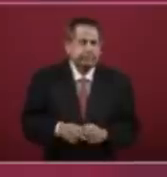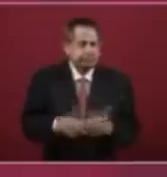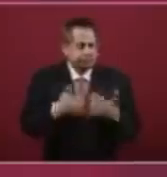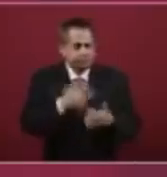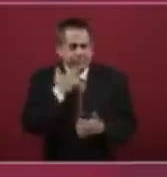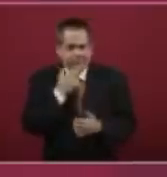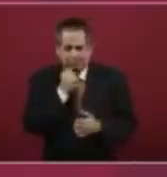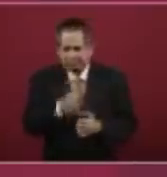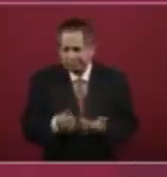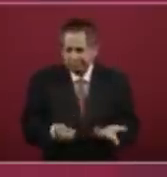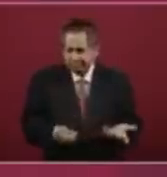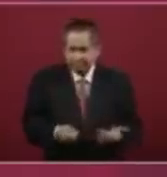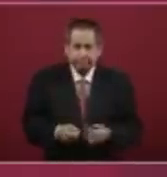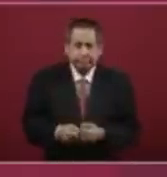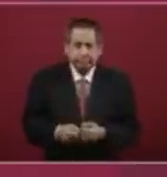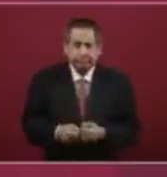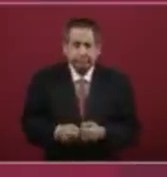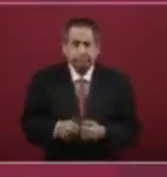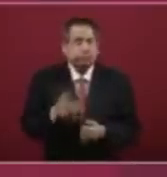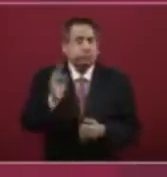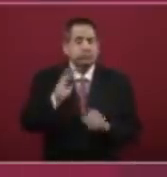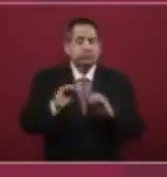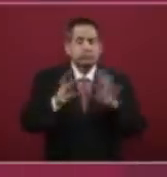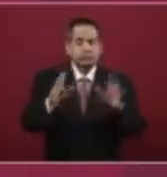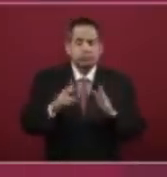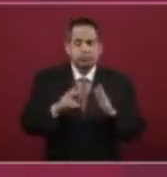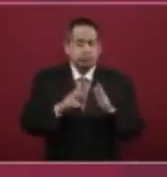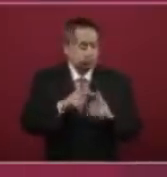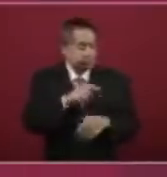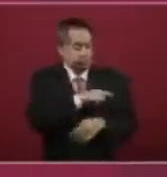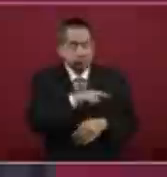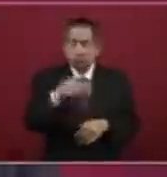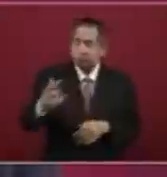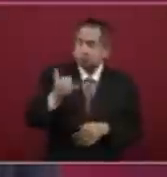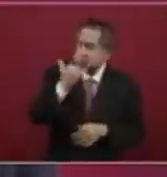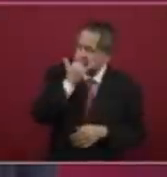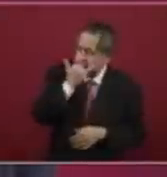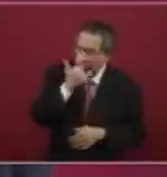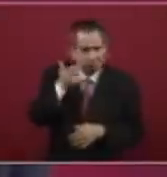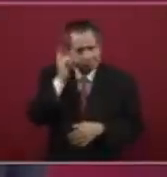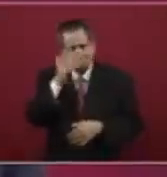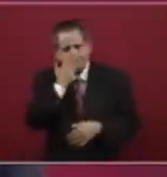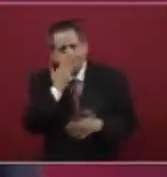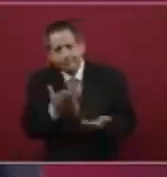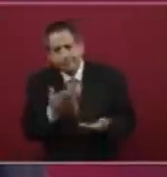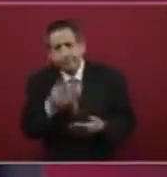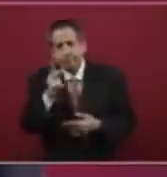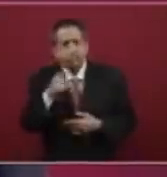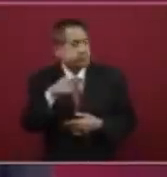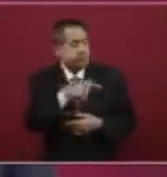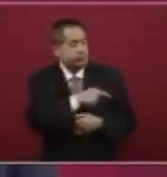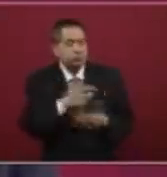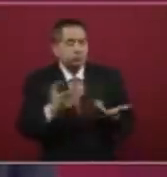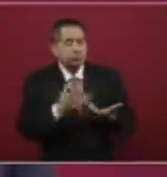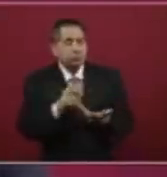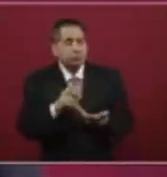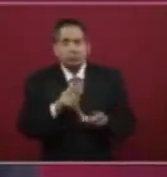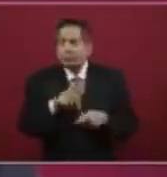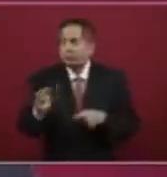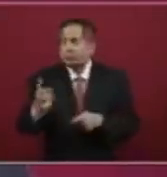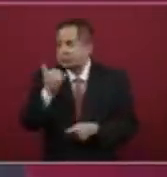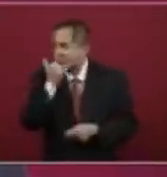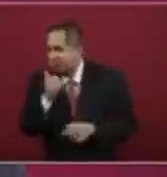Y bueno, no estaría mal que ofrecieran disculpa, pero si no lo hacen,